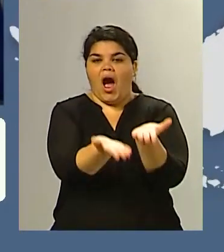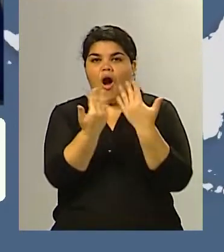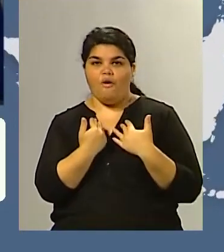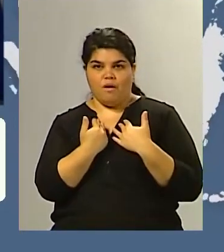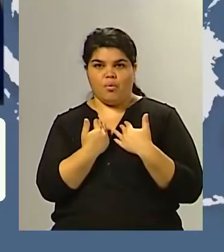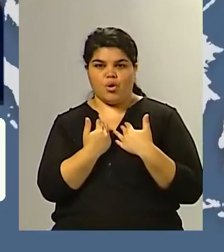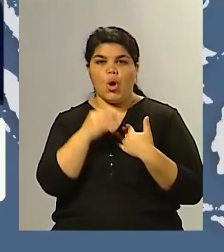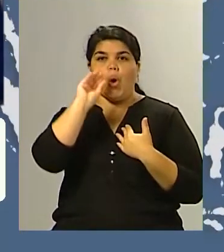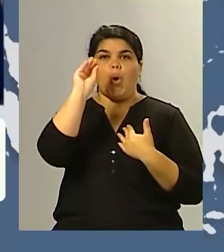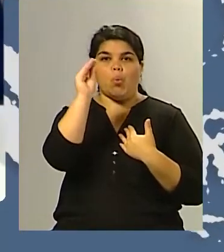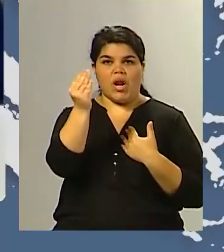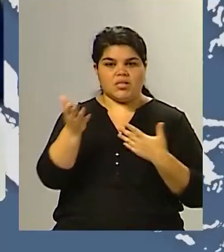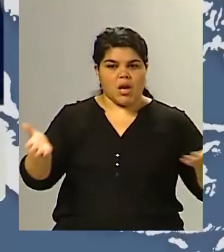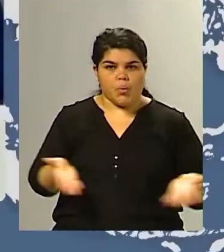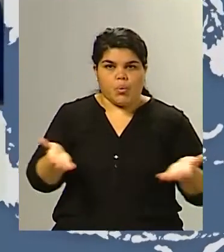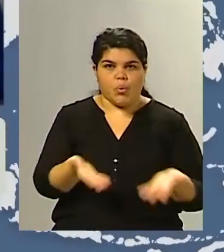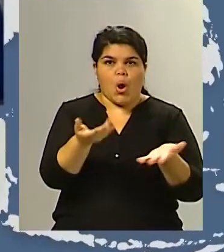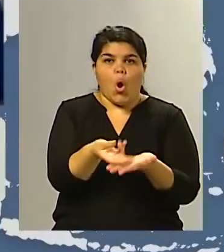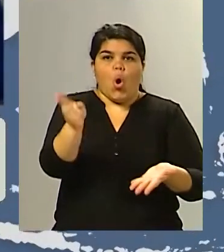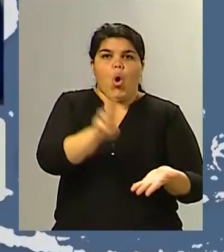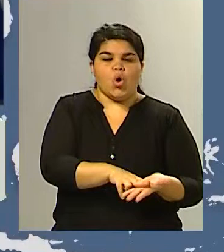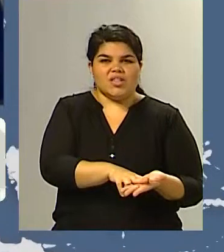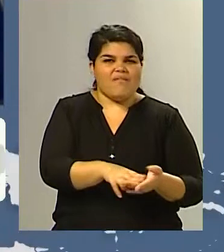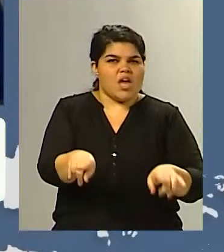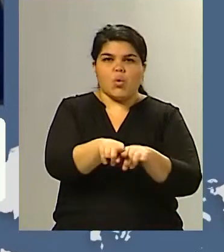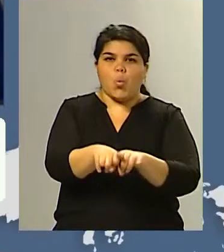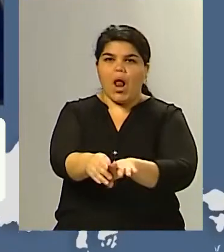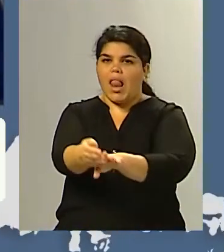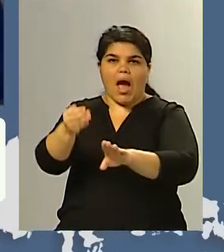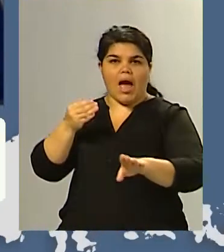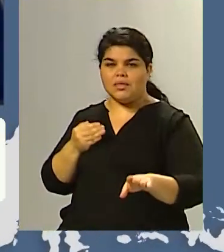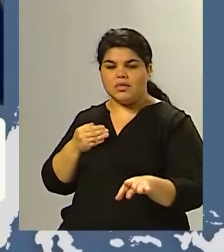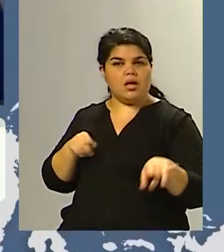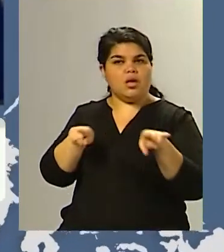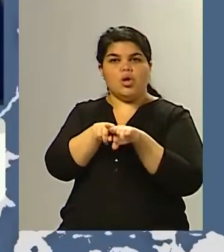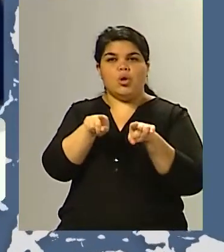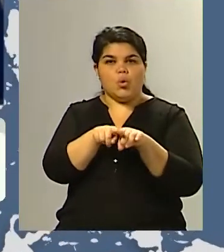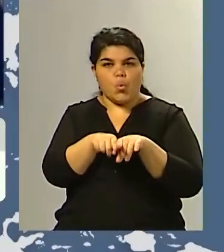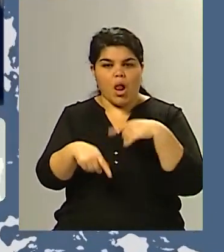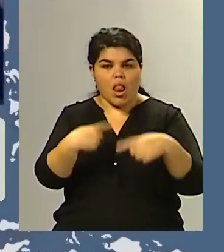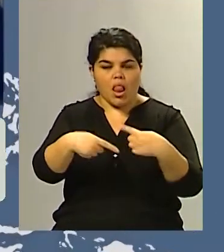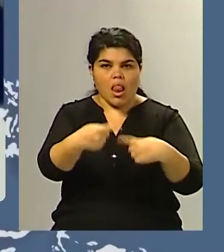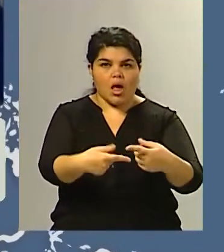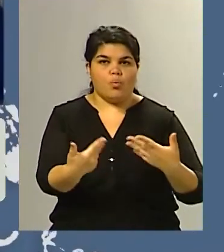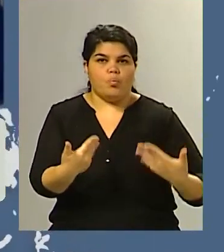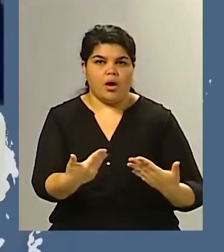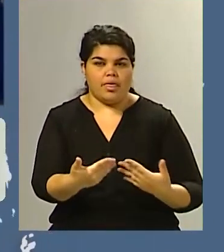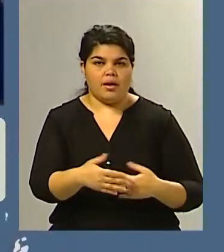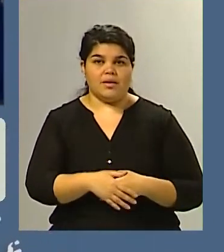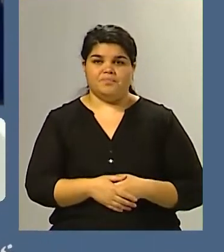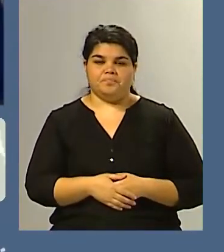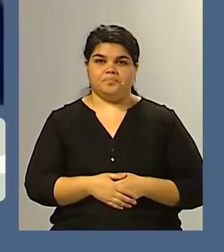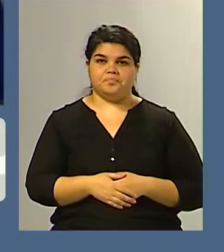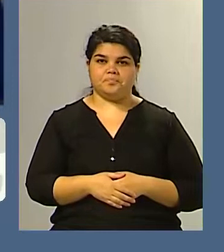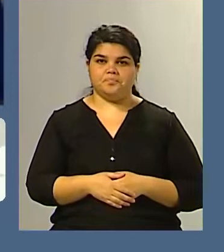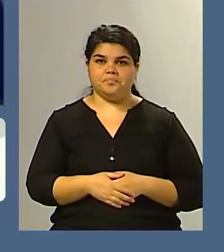de llevar a Brasil a volver a sus estándares que había logrado a fines de su segundo gobierno, que